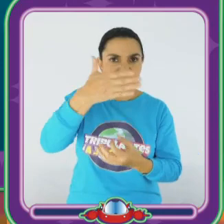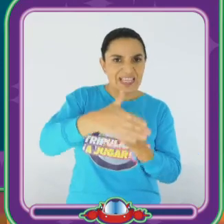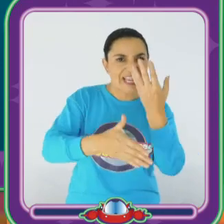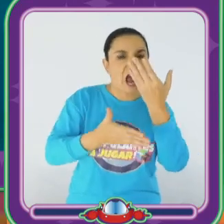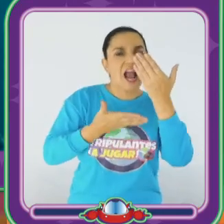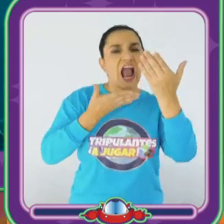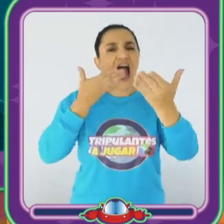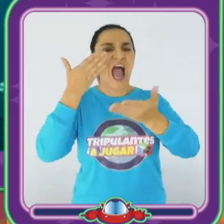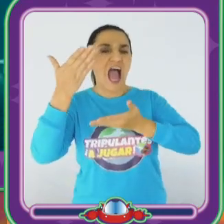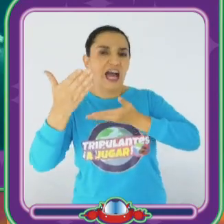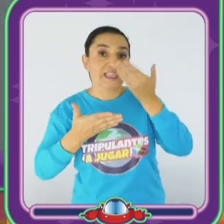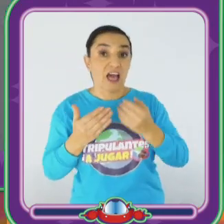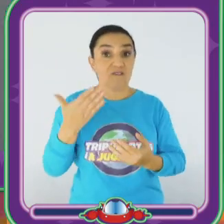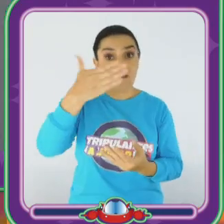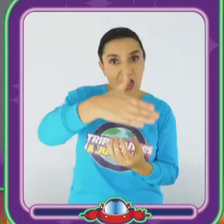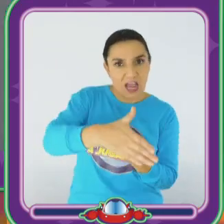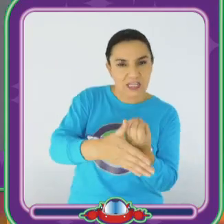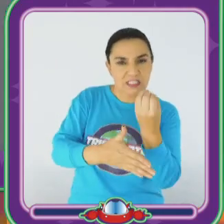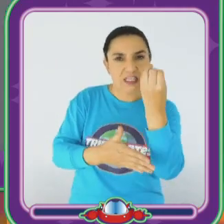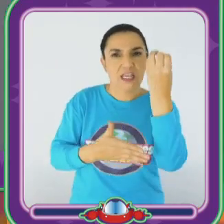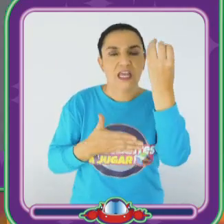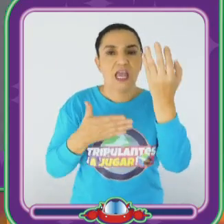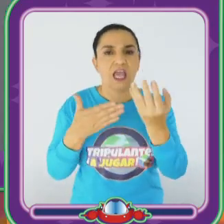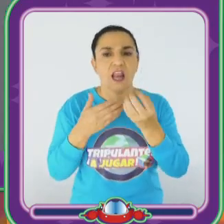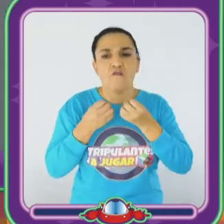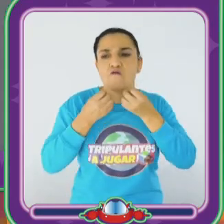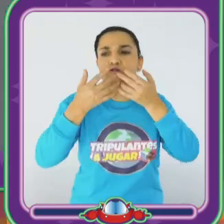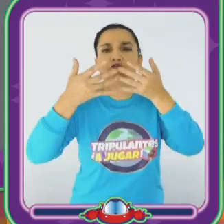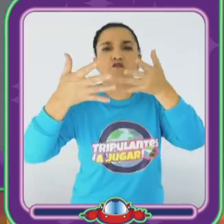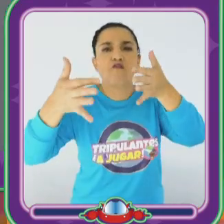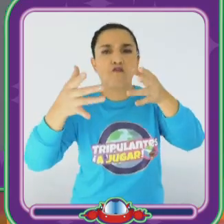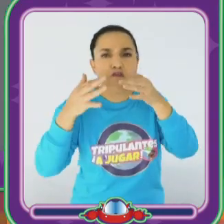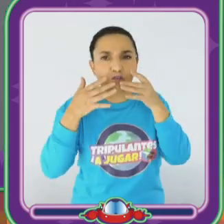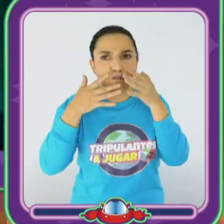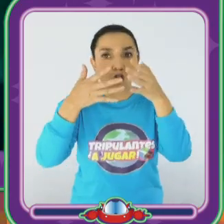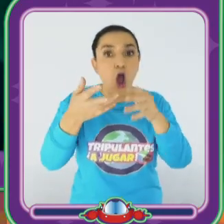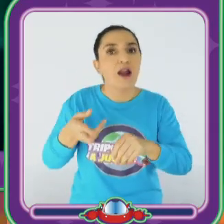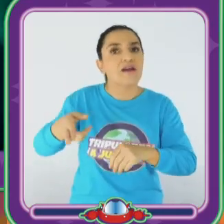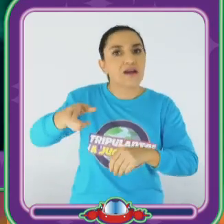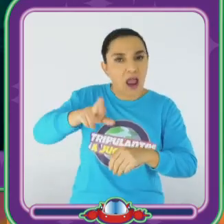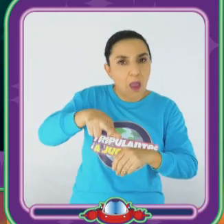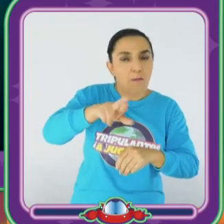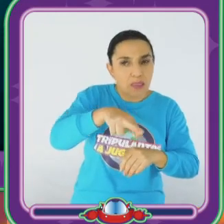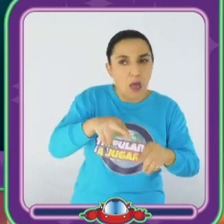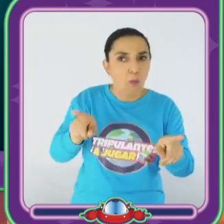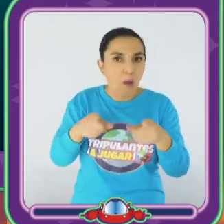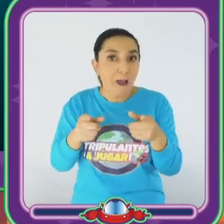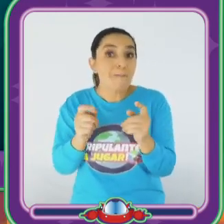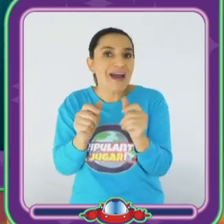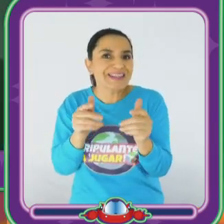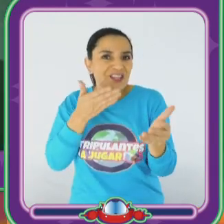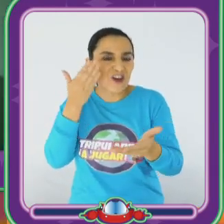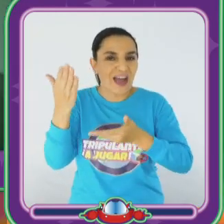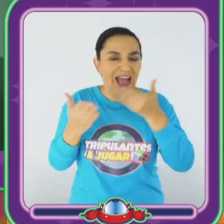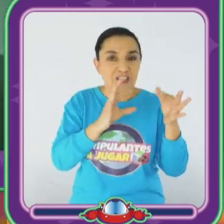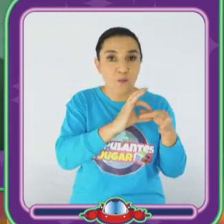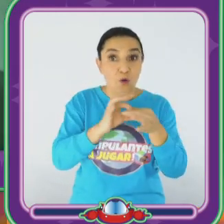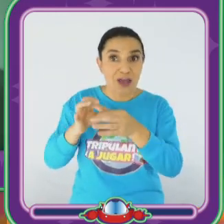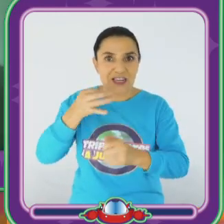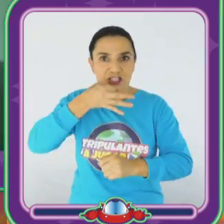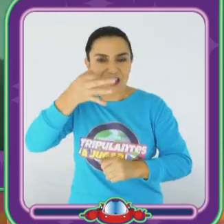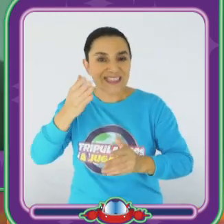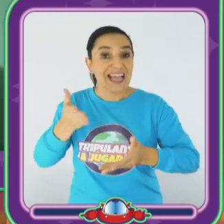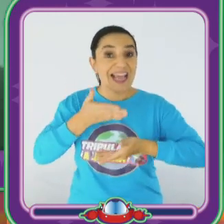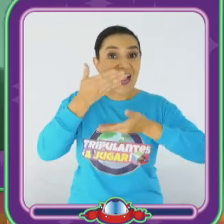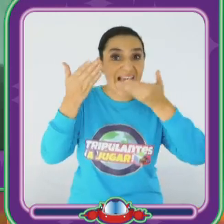ballenas cantan? Las ballenas emiten sonidos repitiendo patrones y ritmos que parecen canciones. Por eso